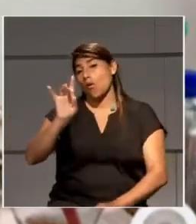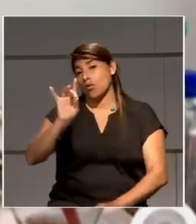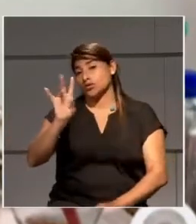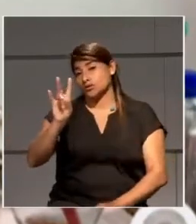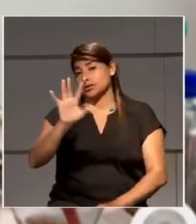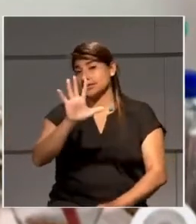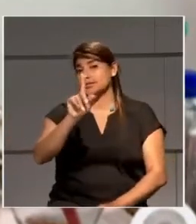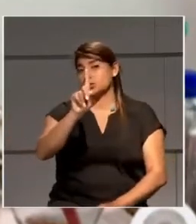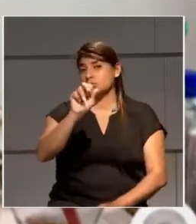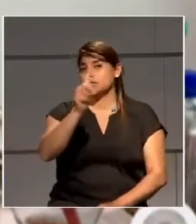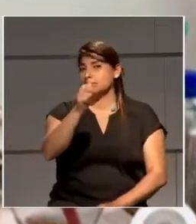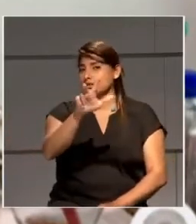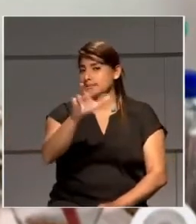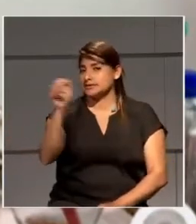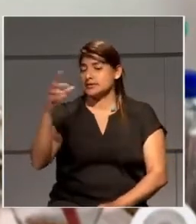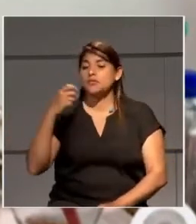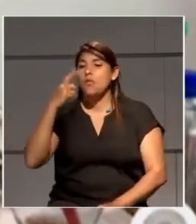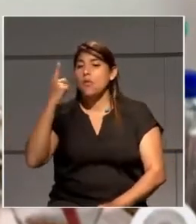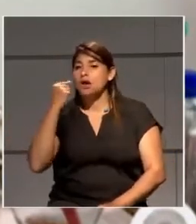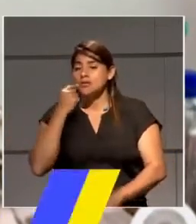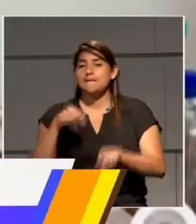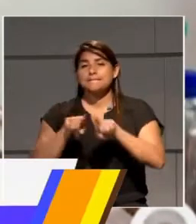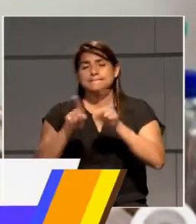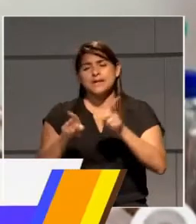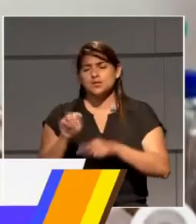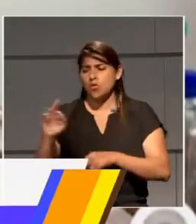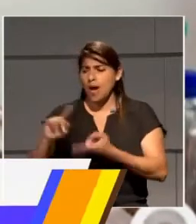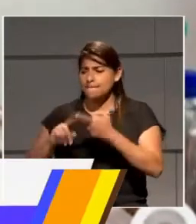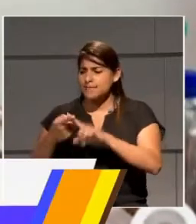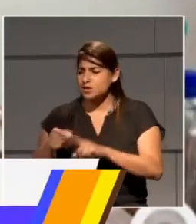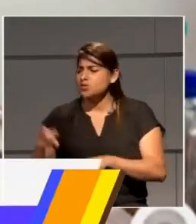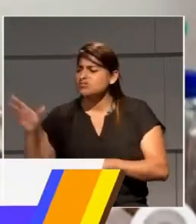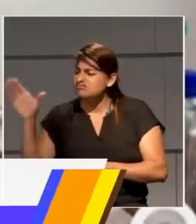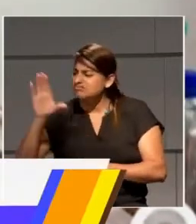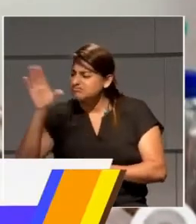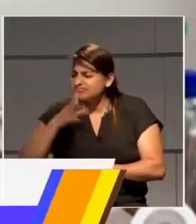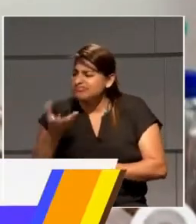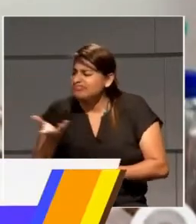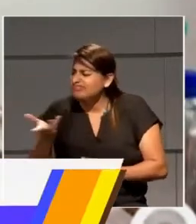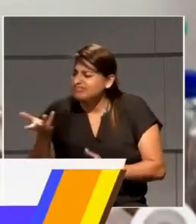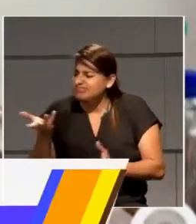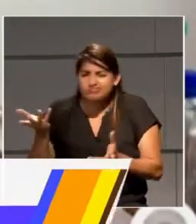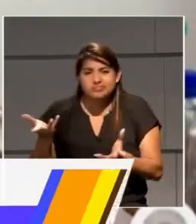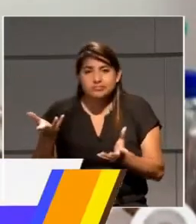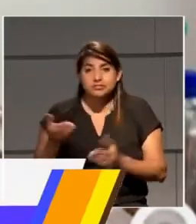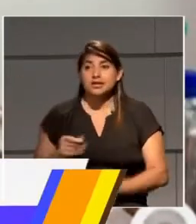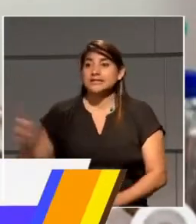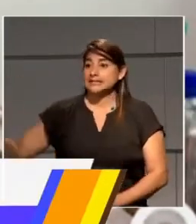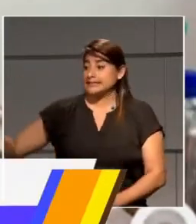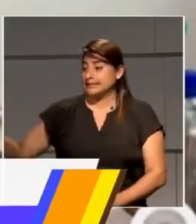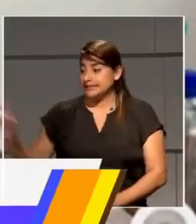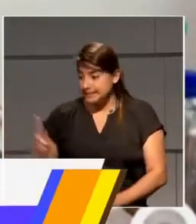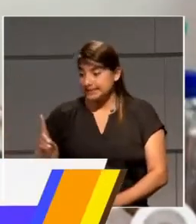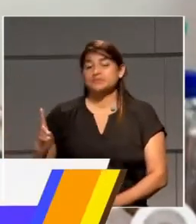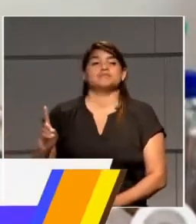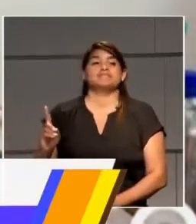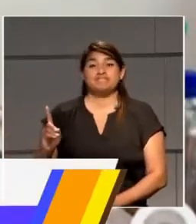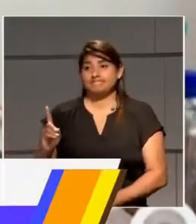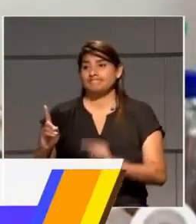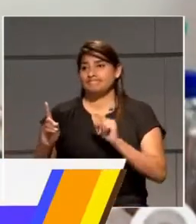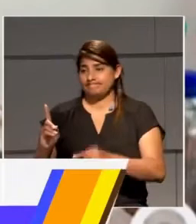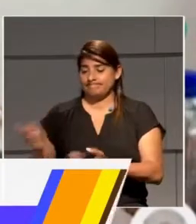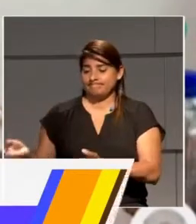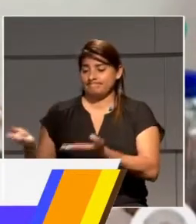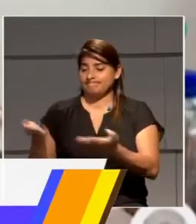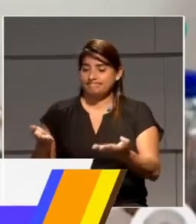8751-1313, que es nuestro WhatsApp. Pero Plug se está tardando mucho. ¿Qué estará buscando? ¡Aquí está! ¡Ah! ¡Aquí